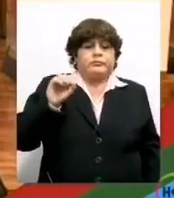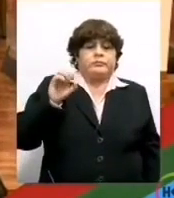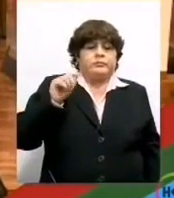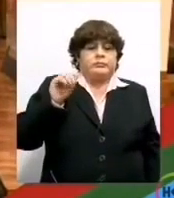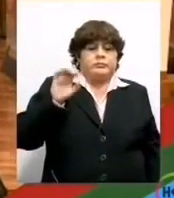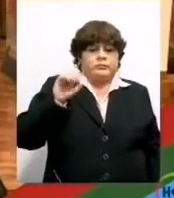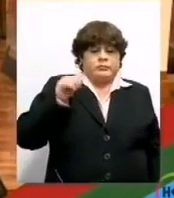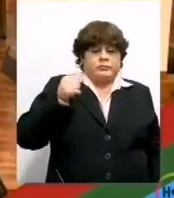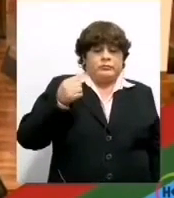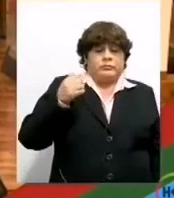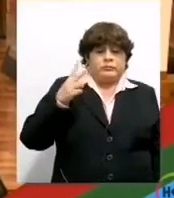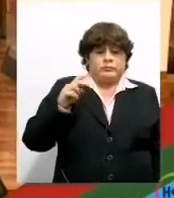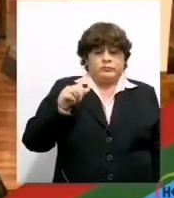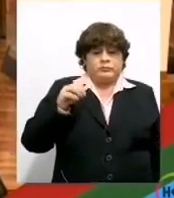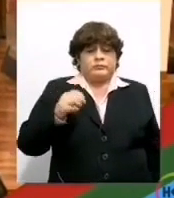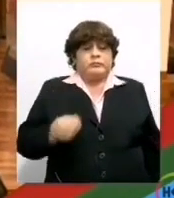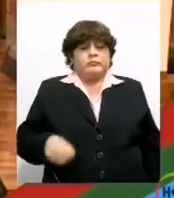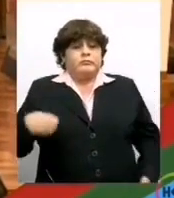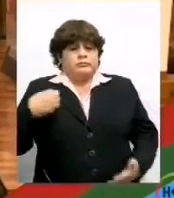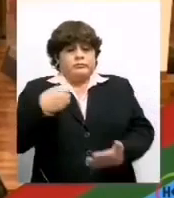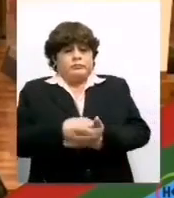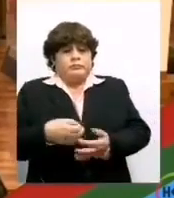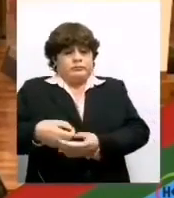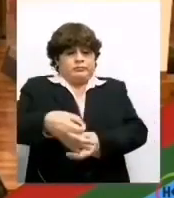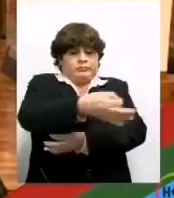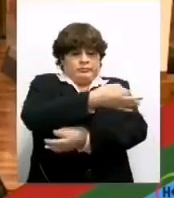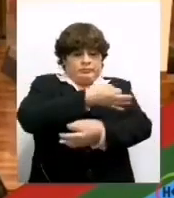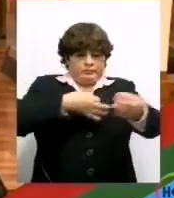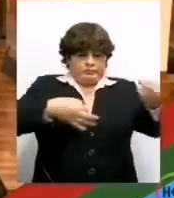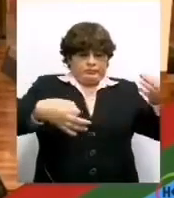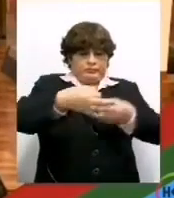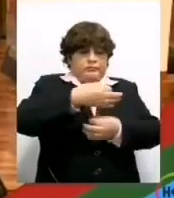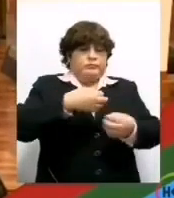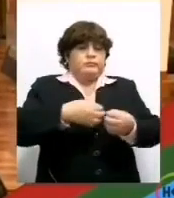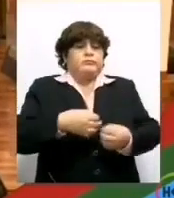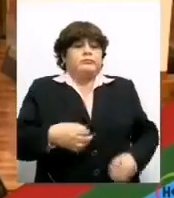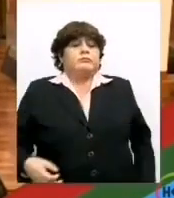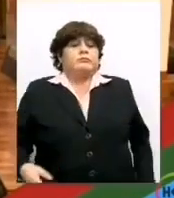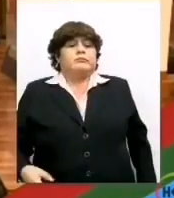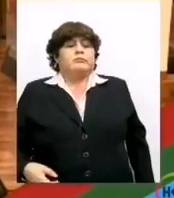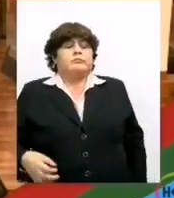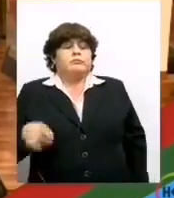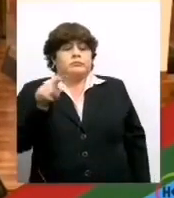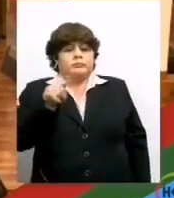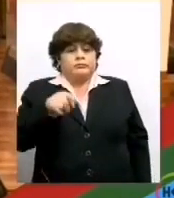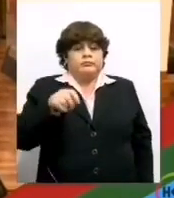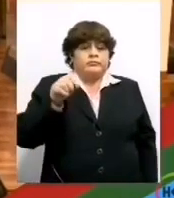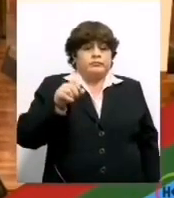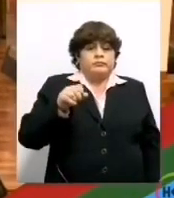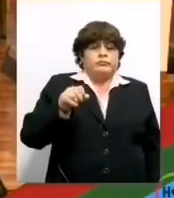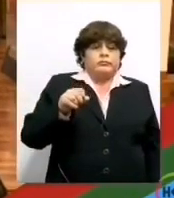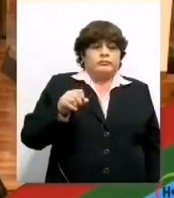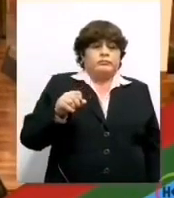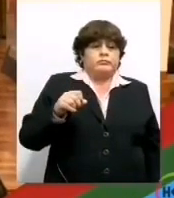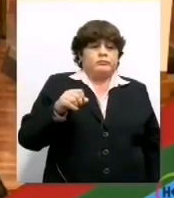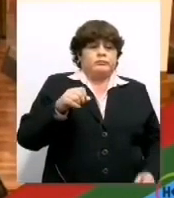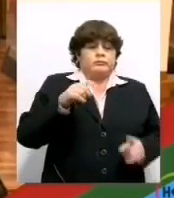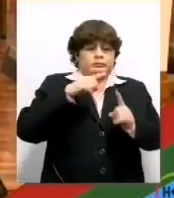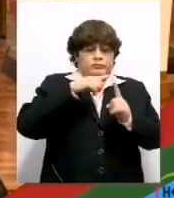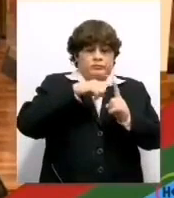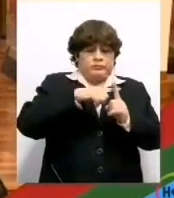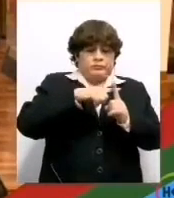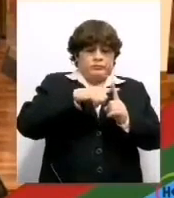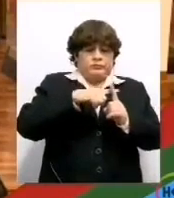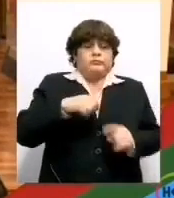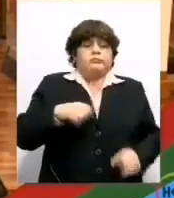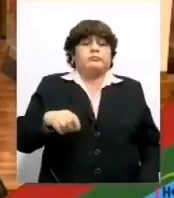Valdivia vamos a invertir los roles ahora el candidato el movimiento regional súmate el señor